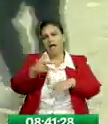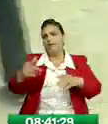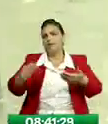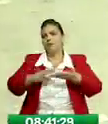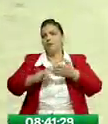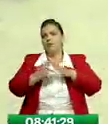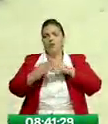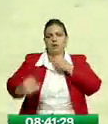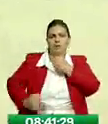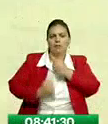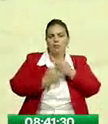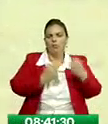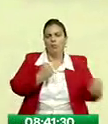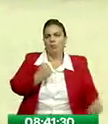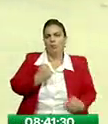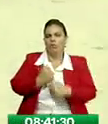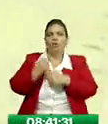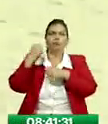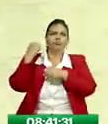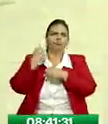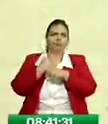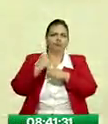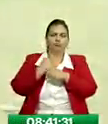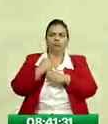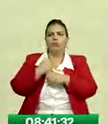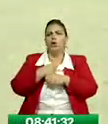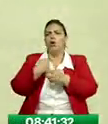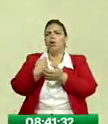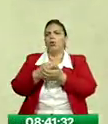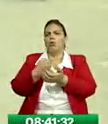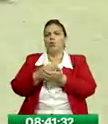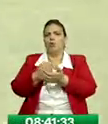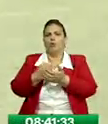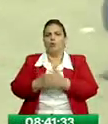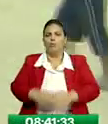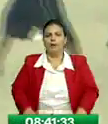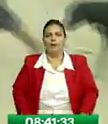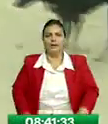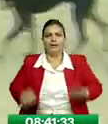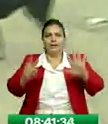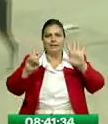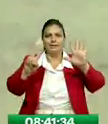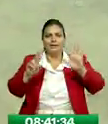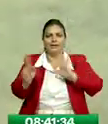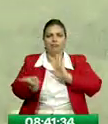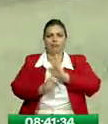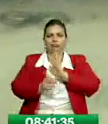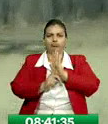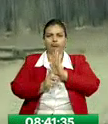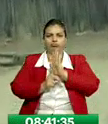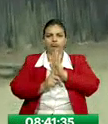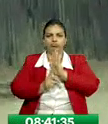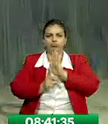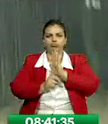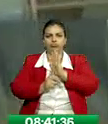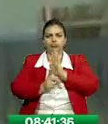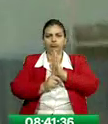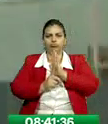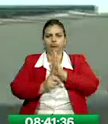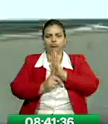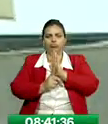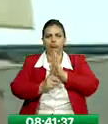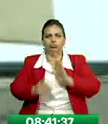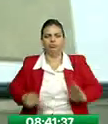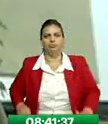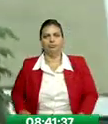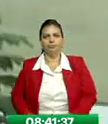hombro con la Policía Nacional. Efectivamente se han instalado 7 alarmas comunitarias en 7 manzanas acá en la cooperativa Tres Hermanos. ¿Una alarma por cada